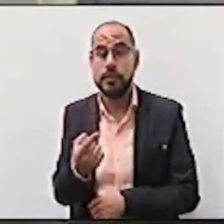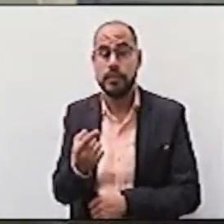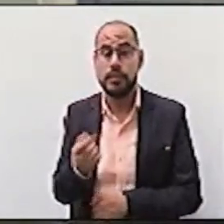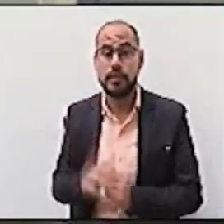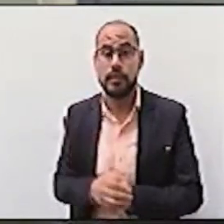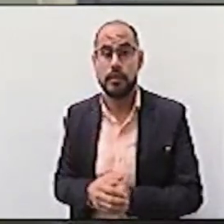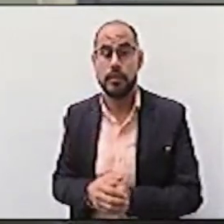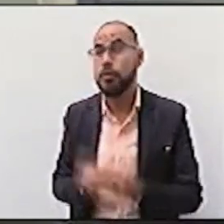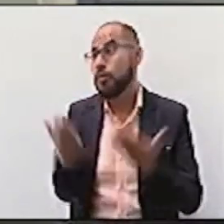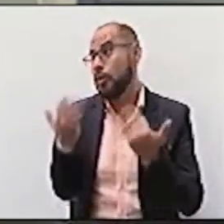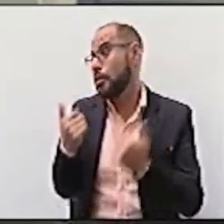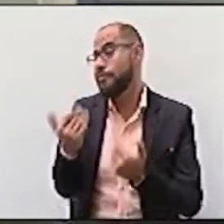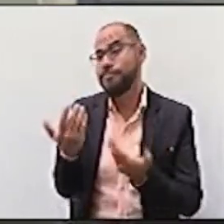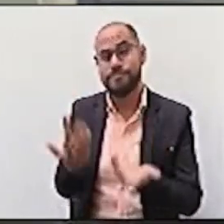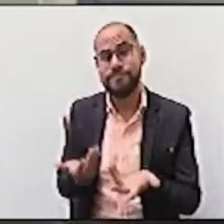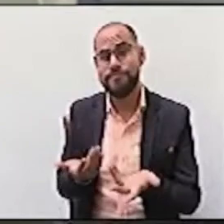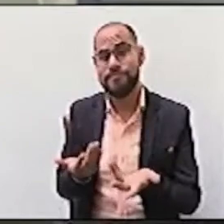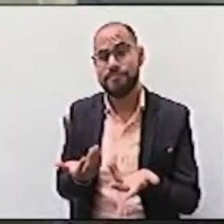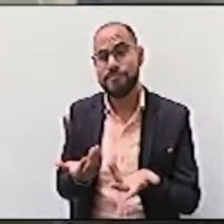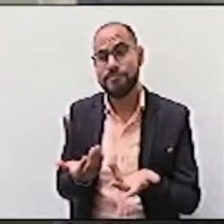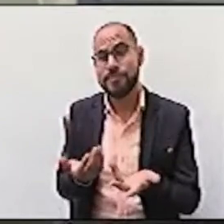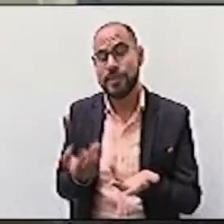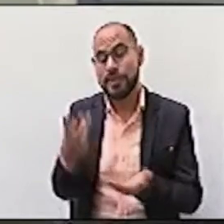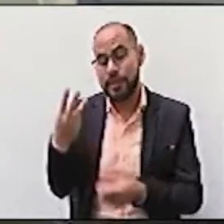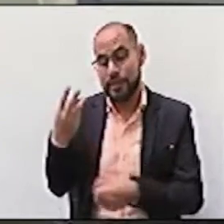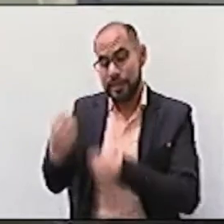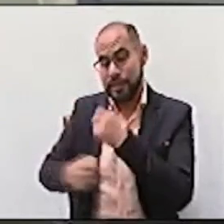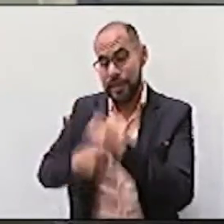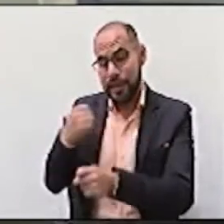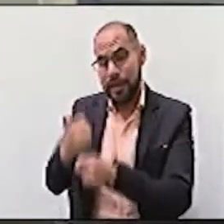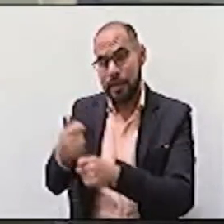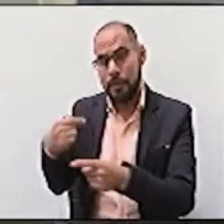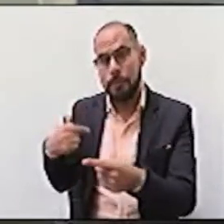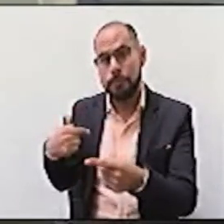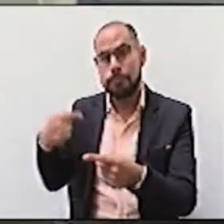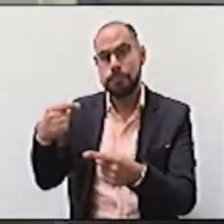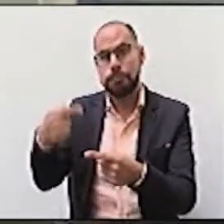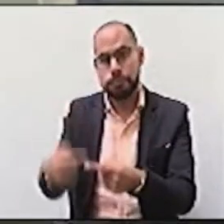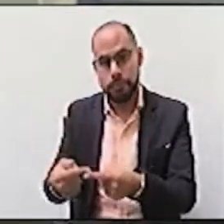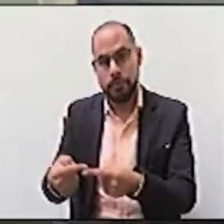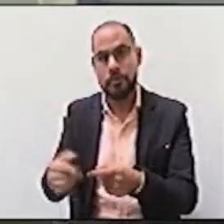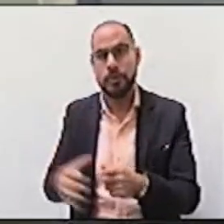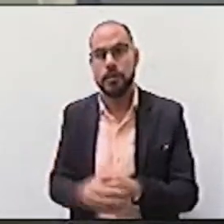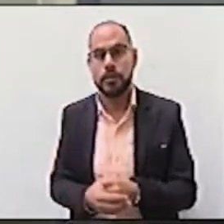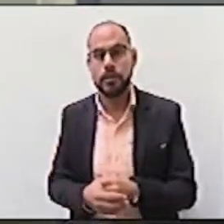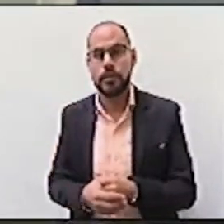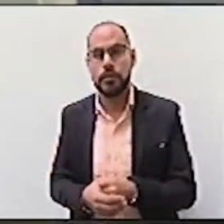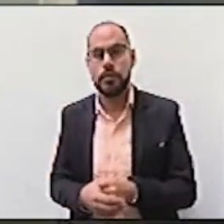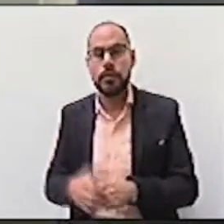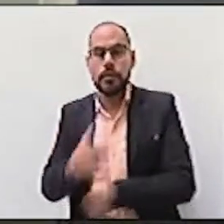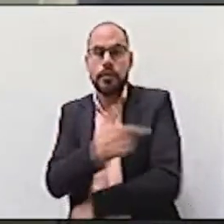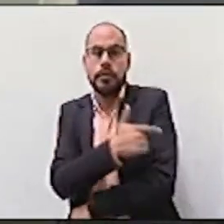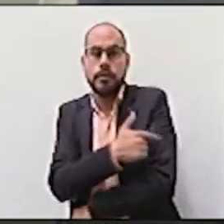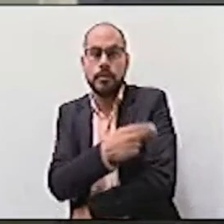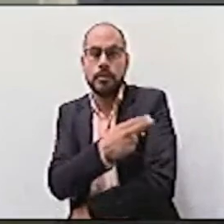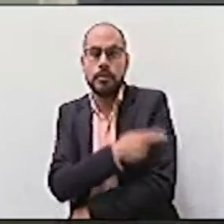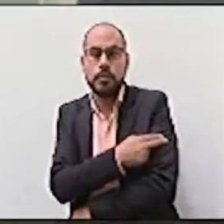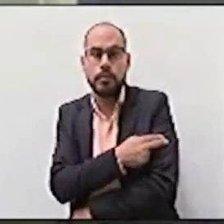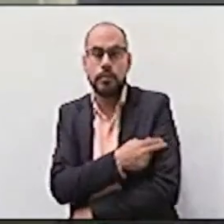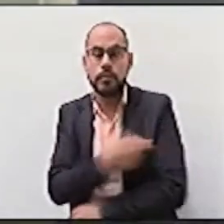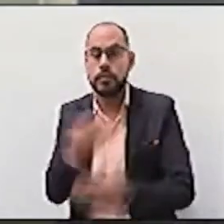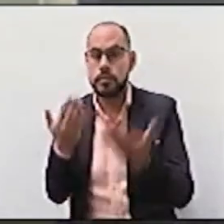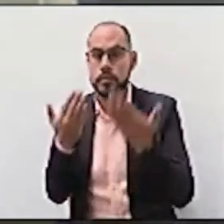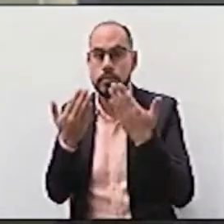que no hay, a la fecha, en los 3 años que ya tienen vigencia la Guardia Nacional, pues no hay